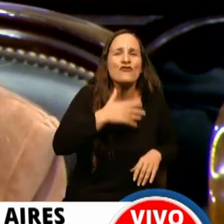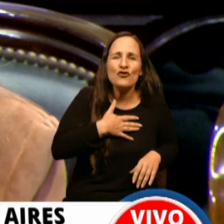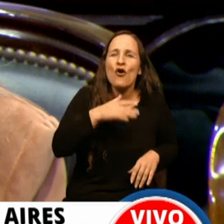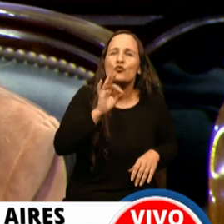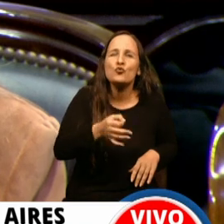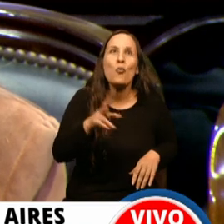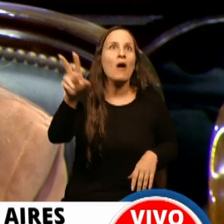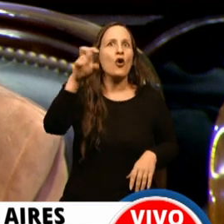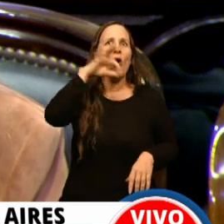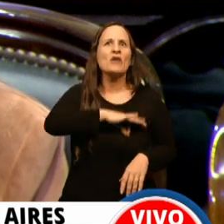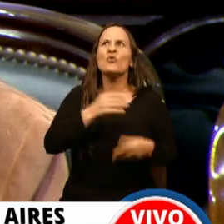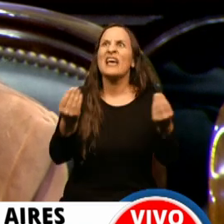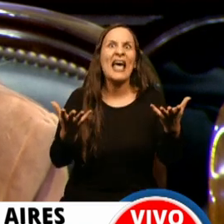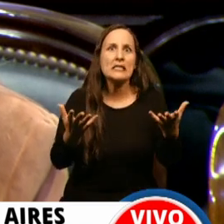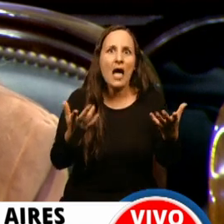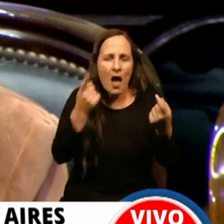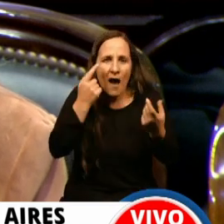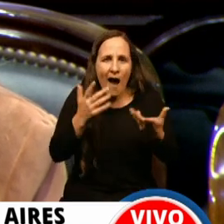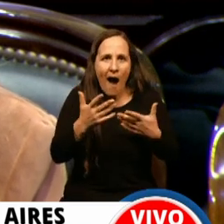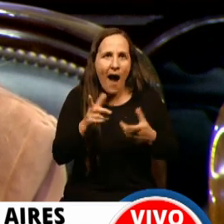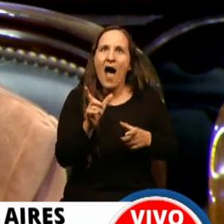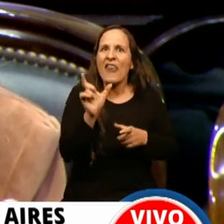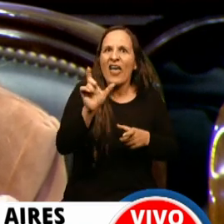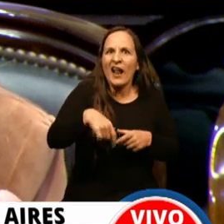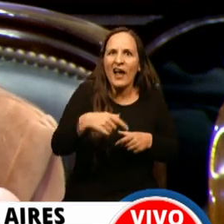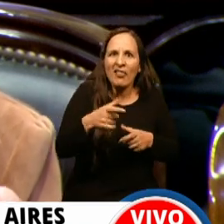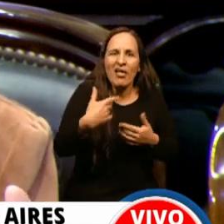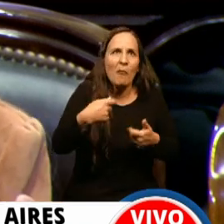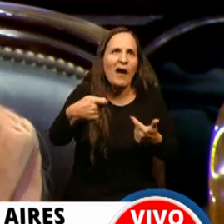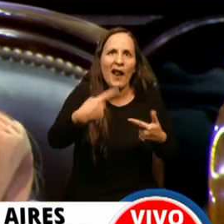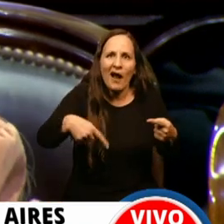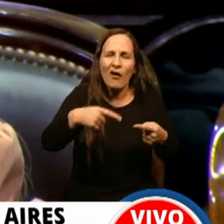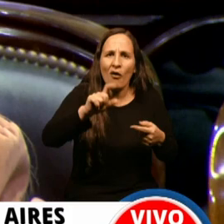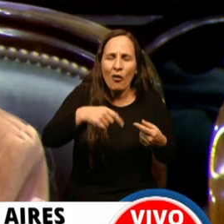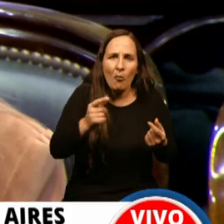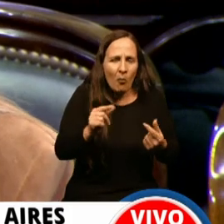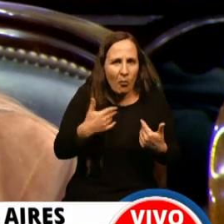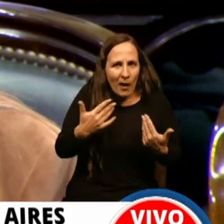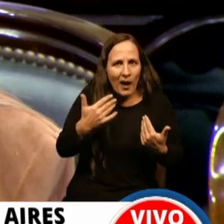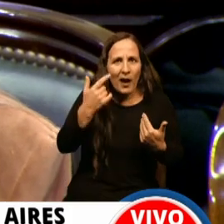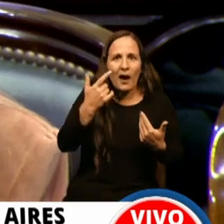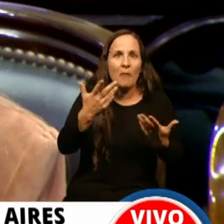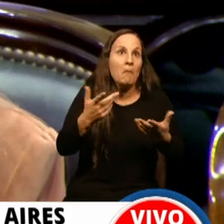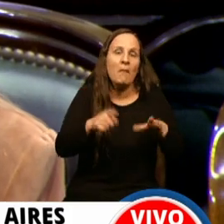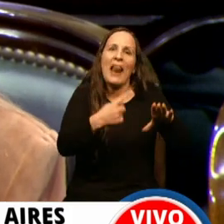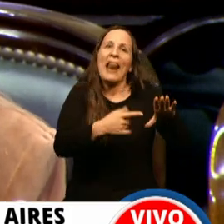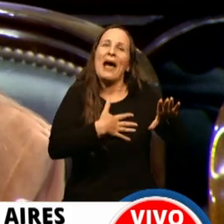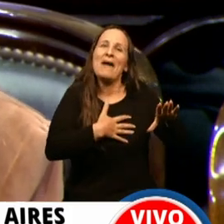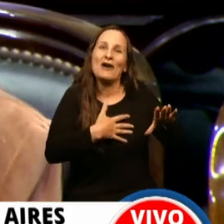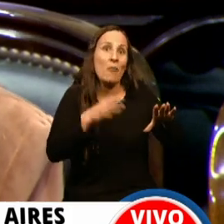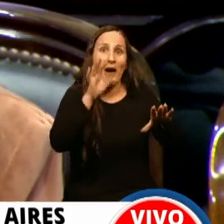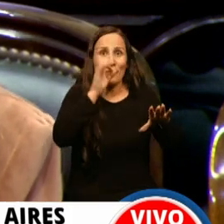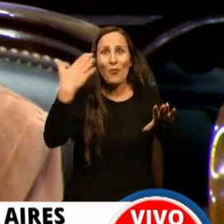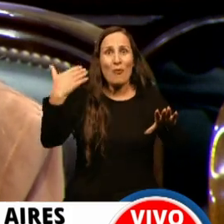lo que era cobrar un sueldo y tener una tarjeta de crédito por primera vez para poder comprar el lavarropas que nunca